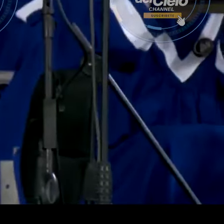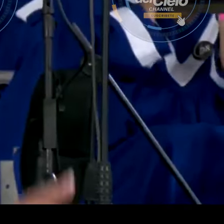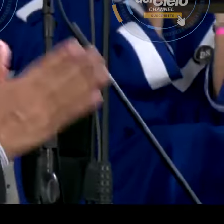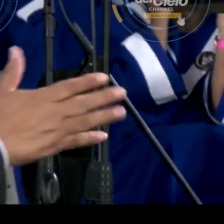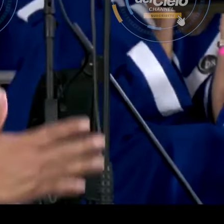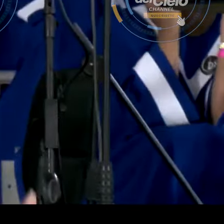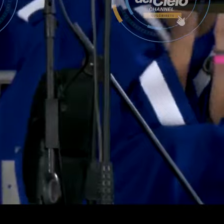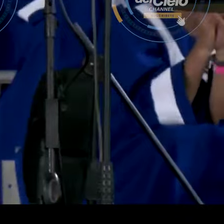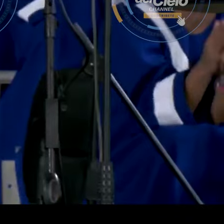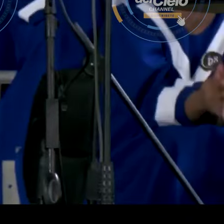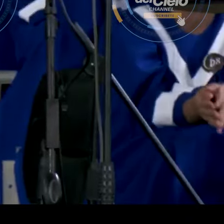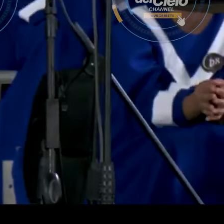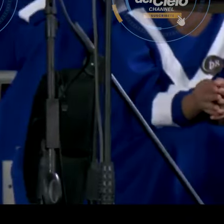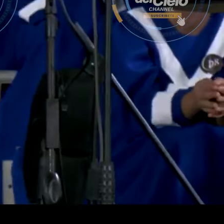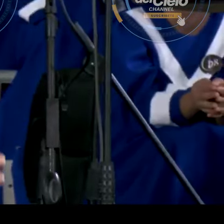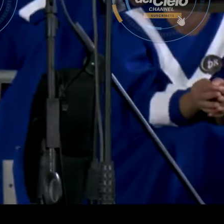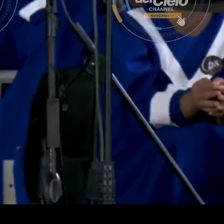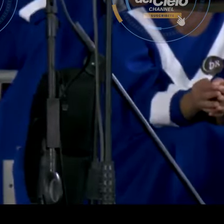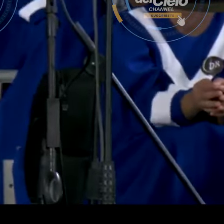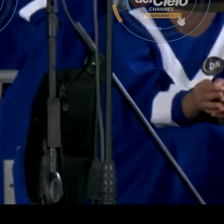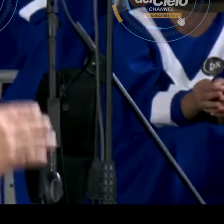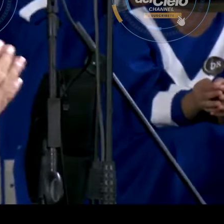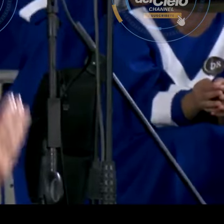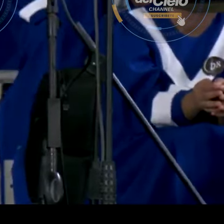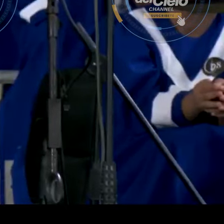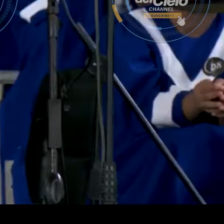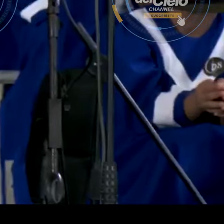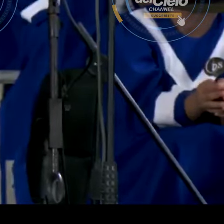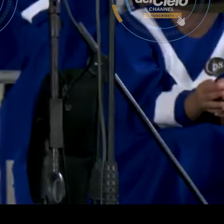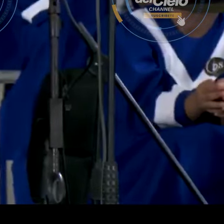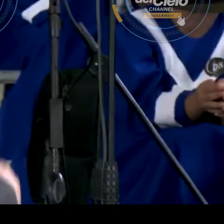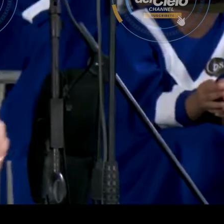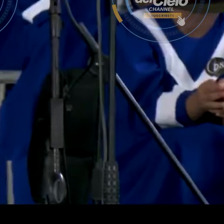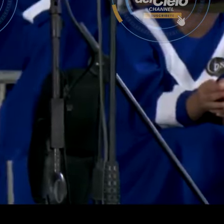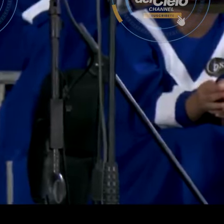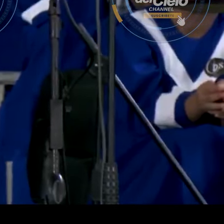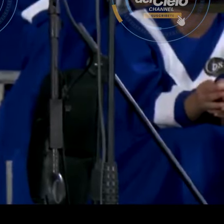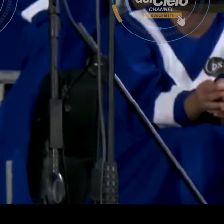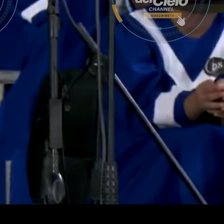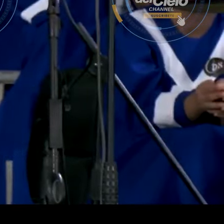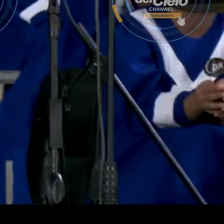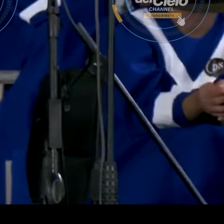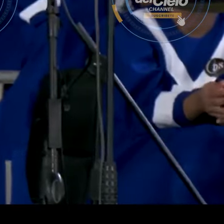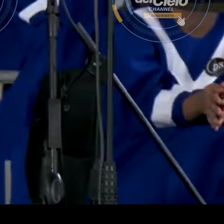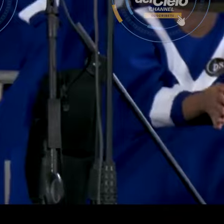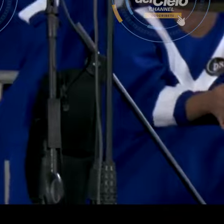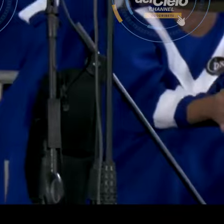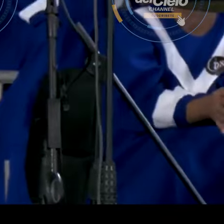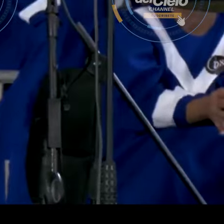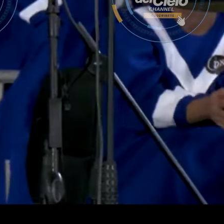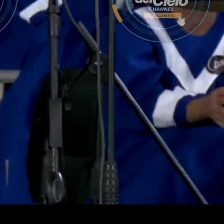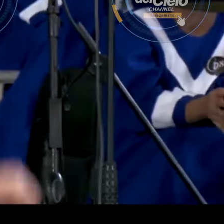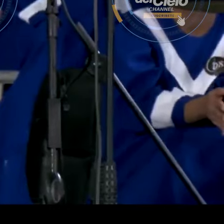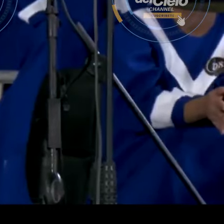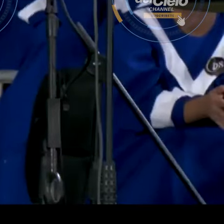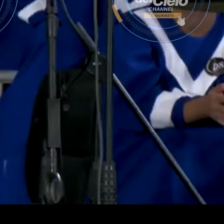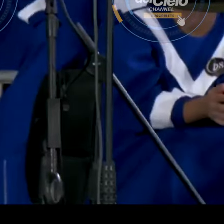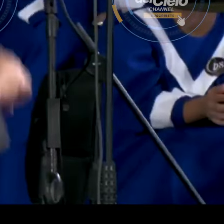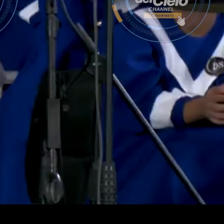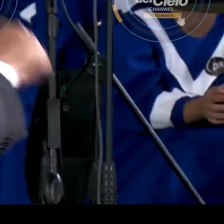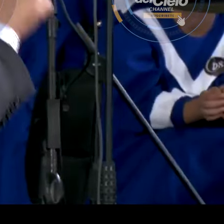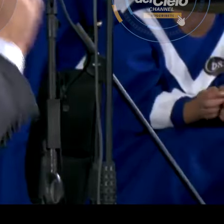personas. Nuestra misión no es que la gente llegue y asista al culto simplemente para que se entretengan.